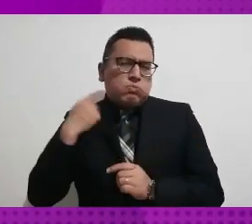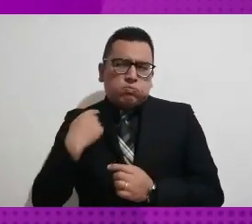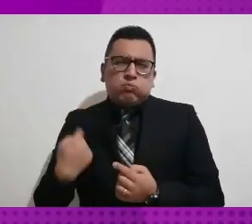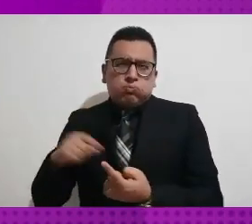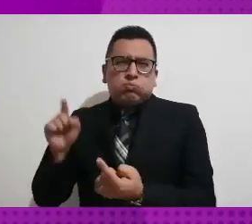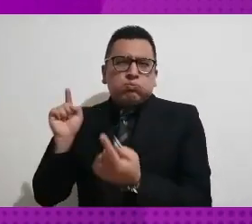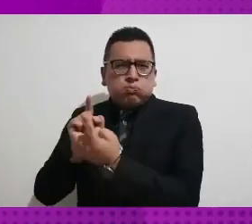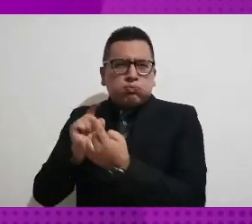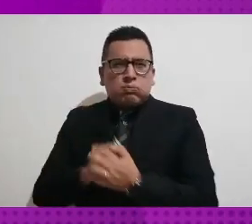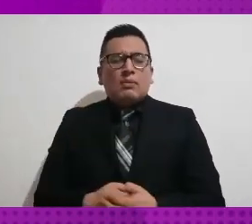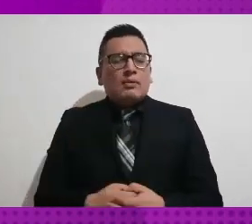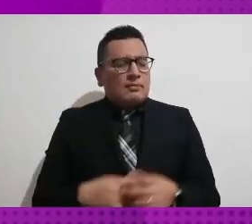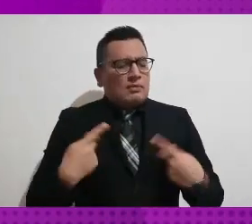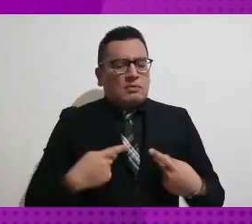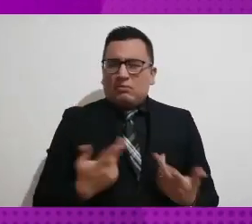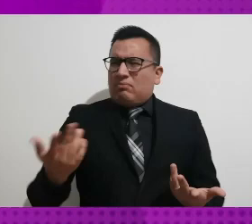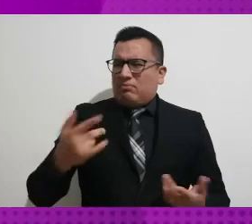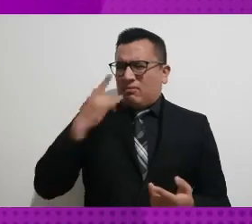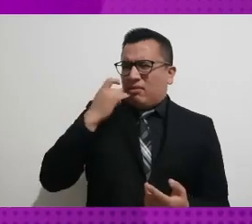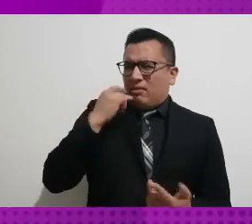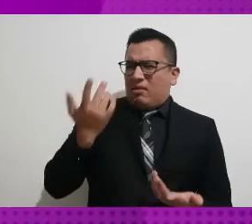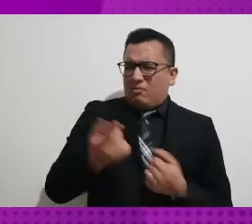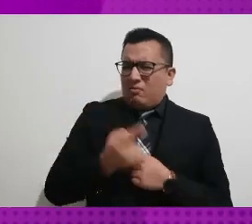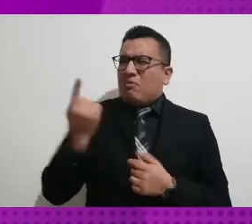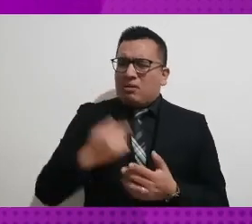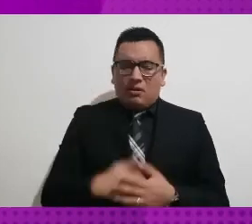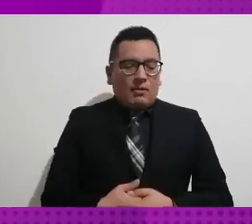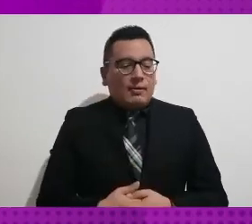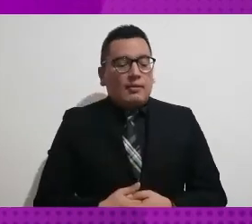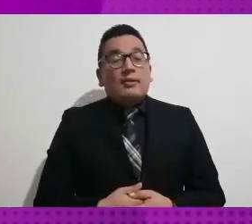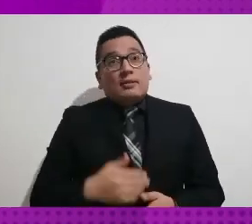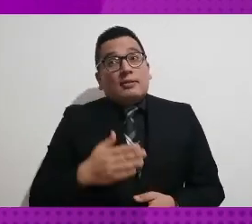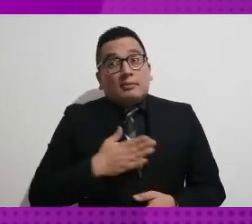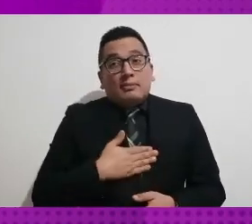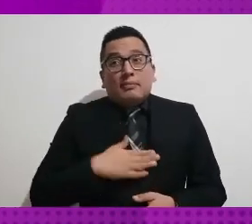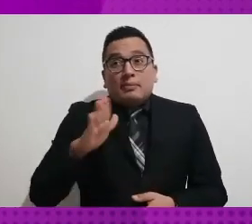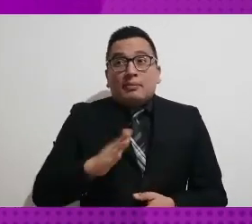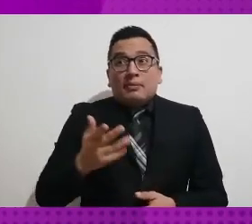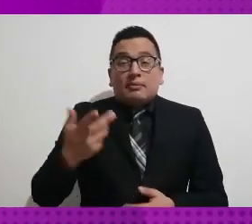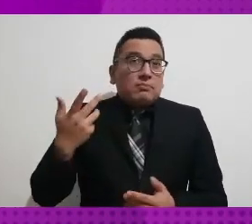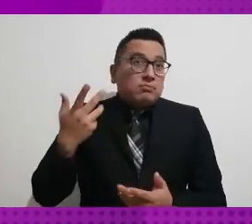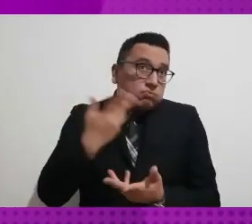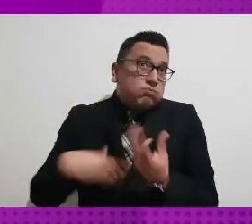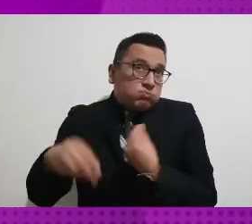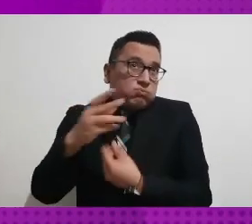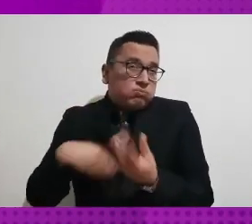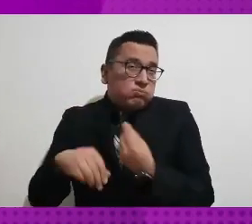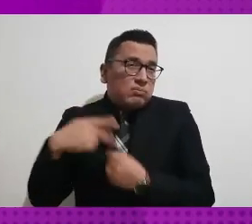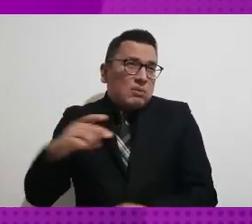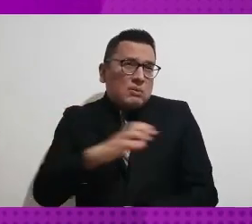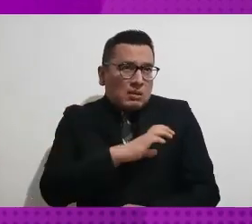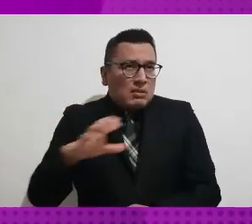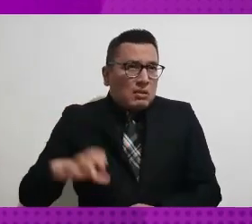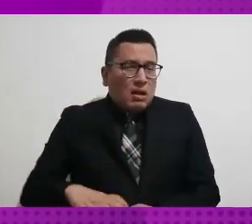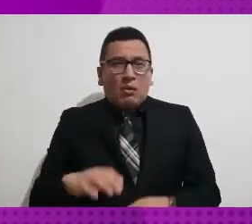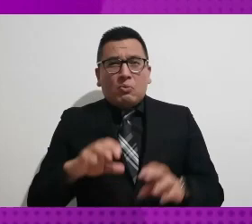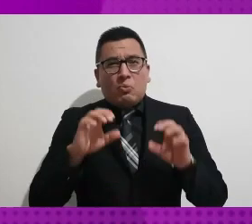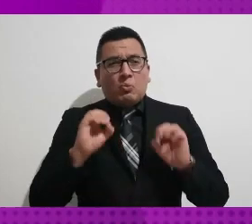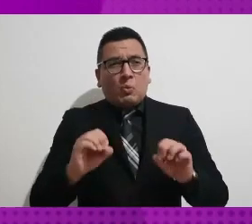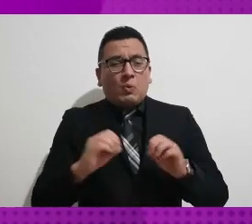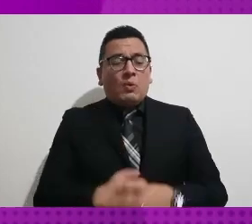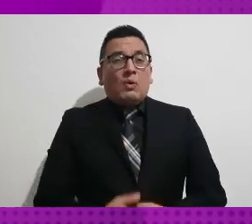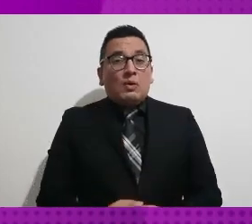haciendo política social, ¿sí? Pero en este caso, pues lo tengo que hacer con los candidatos o con los que